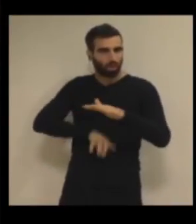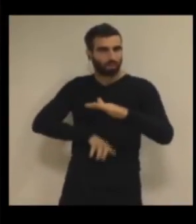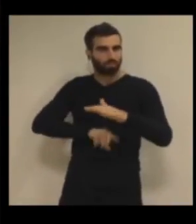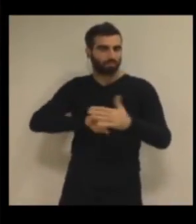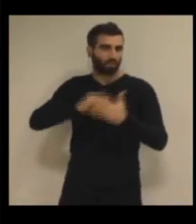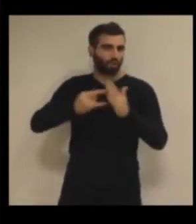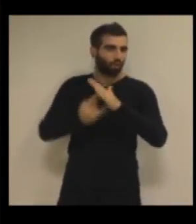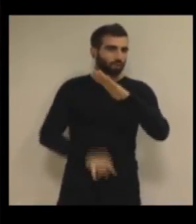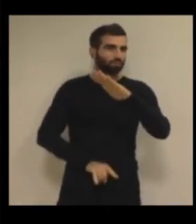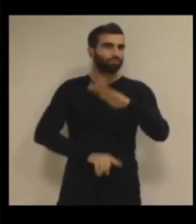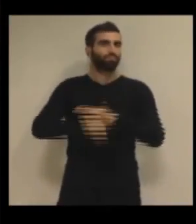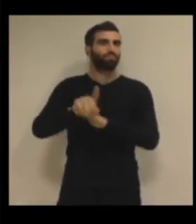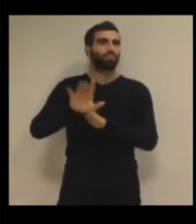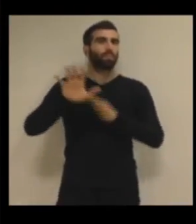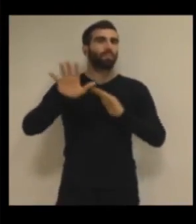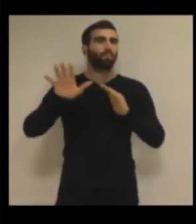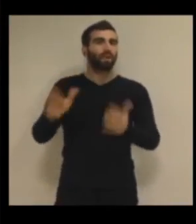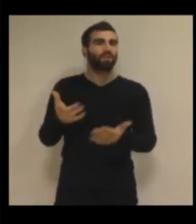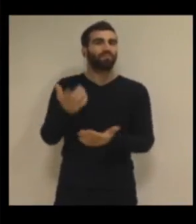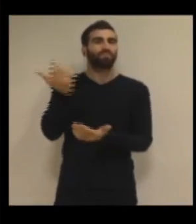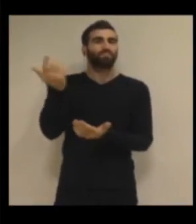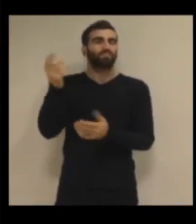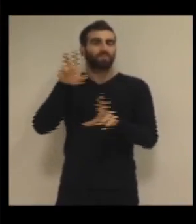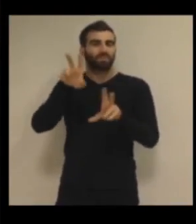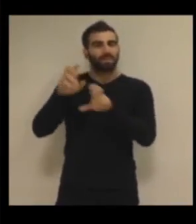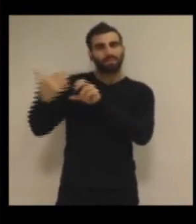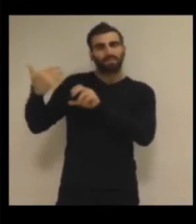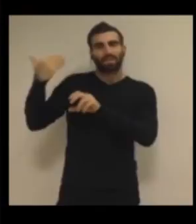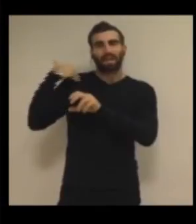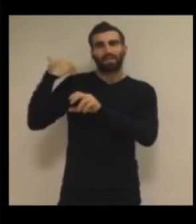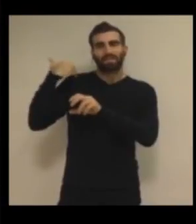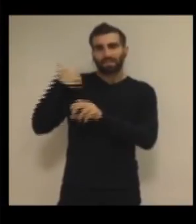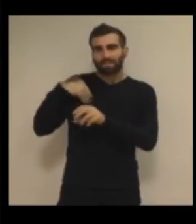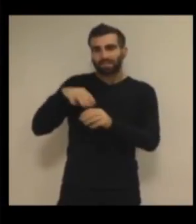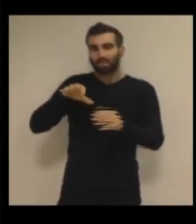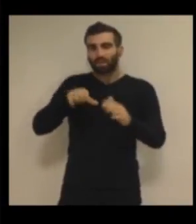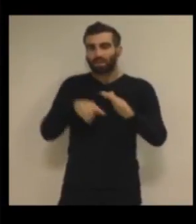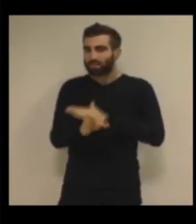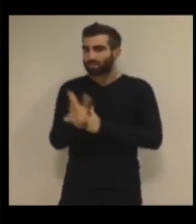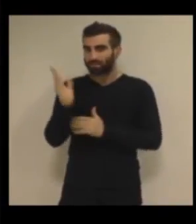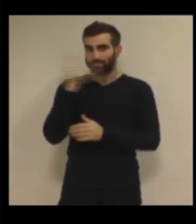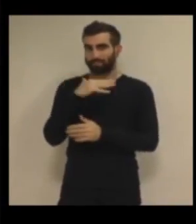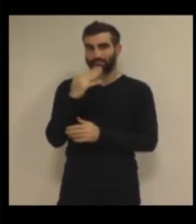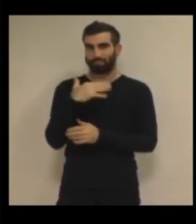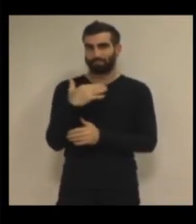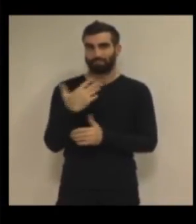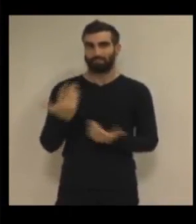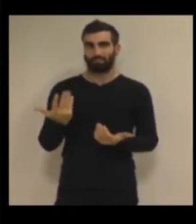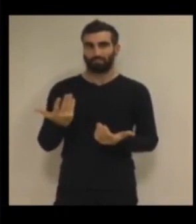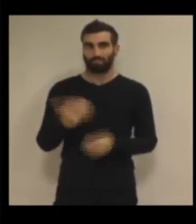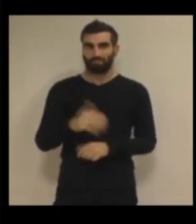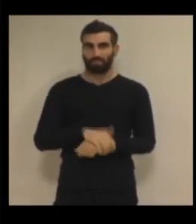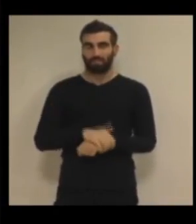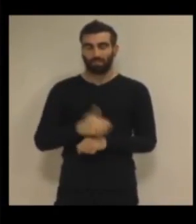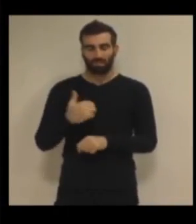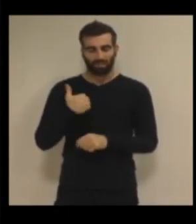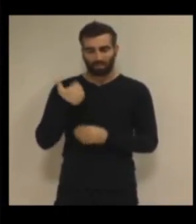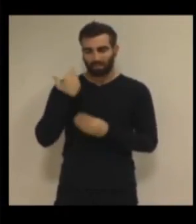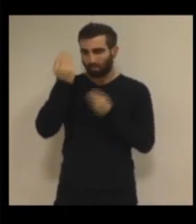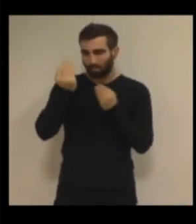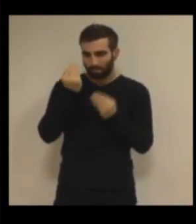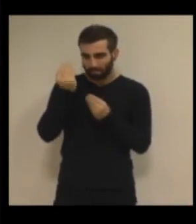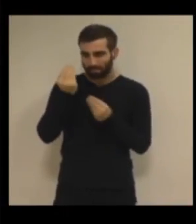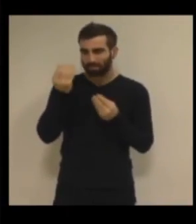memoria, sobre todo en temas de accesibilidad. Es una asignatura pendiente y seguirá. Sí. Lo que pasa es que yo siempre pienso, quiero